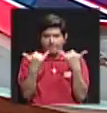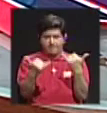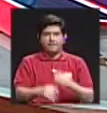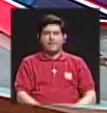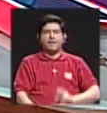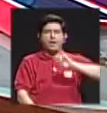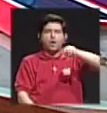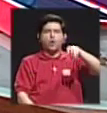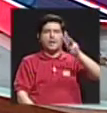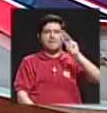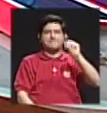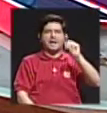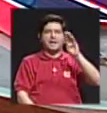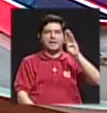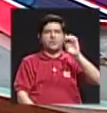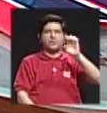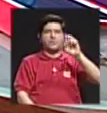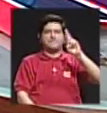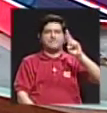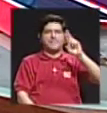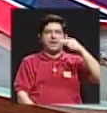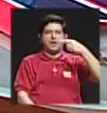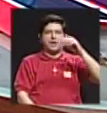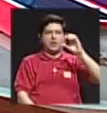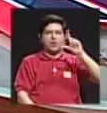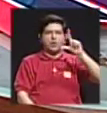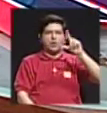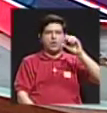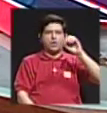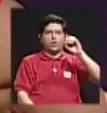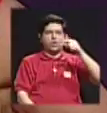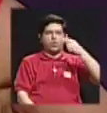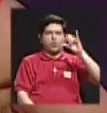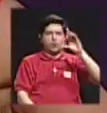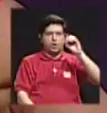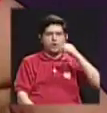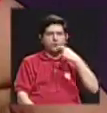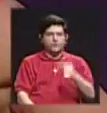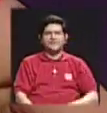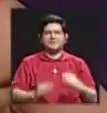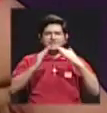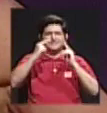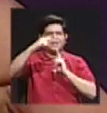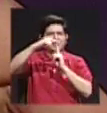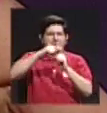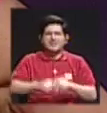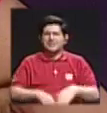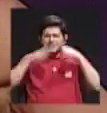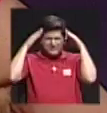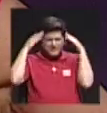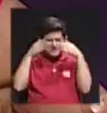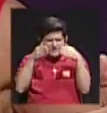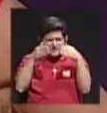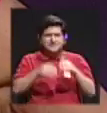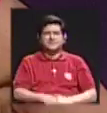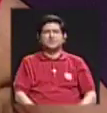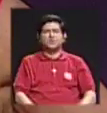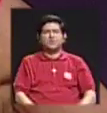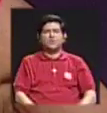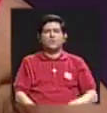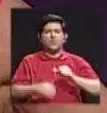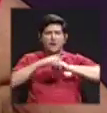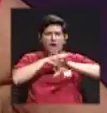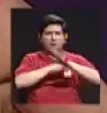es Jorge Mario Bergoglio. Él dice que la Iglesia está obsesionada con el aborto y con los gays.